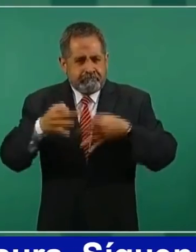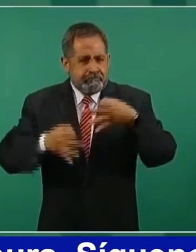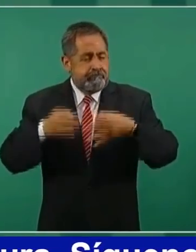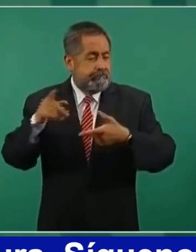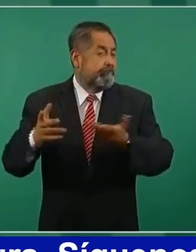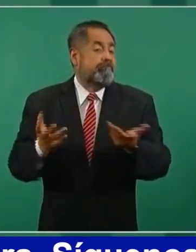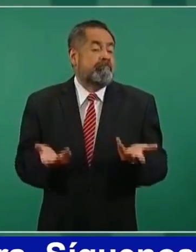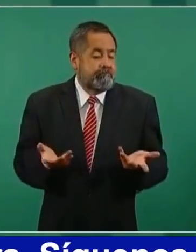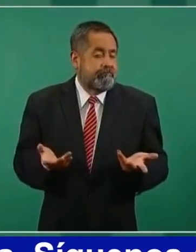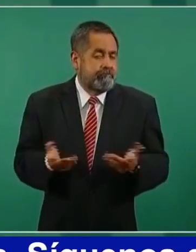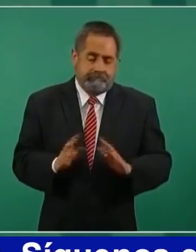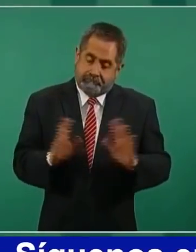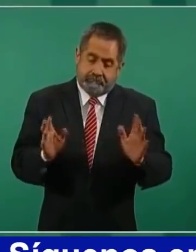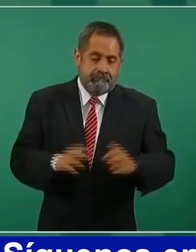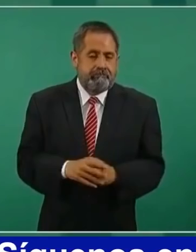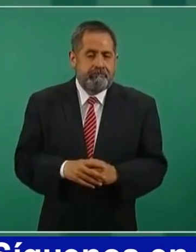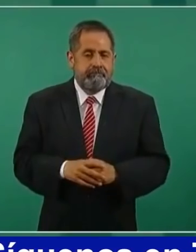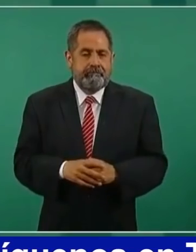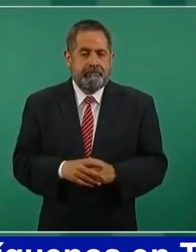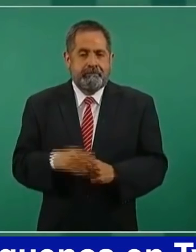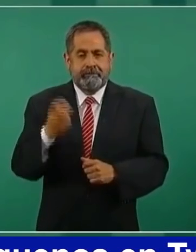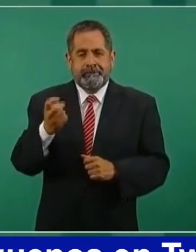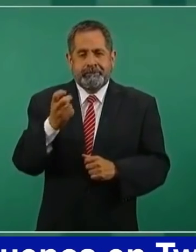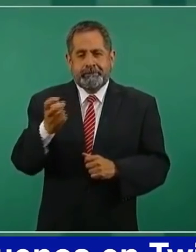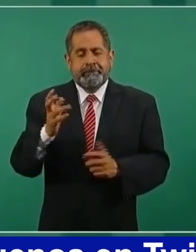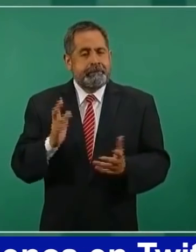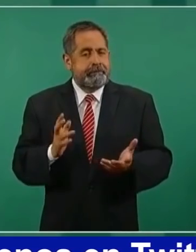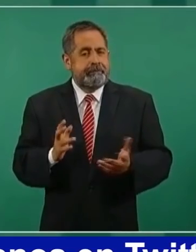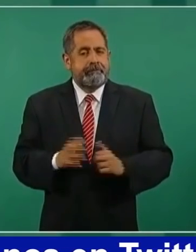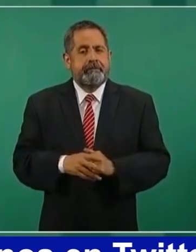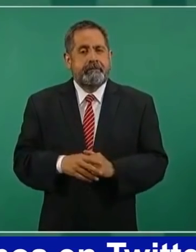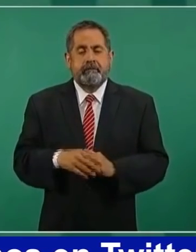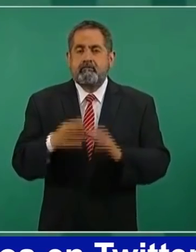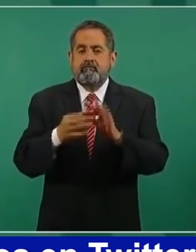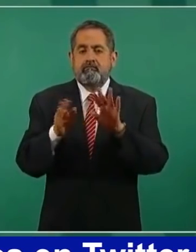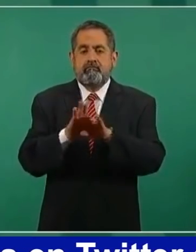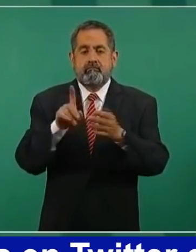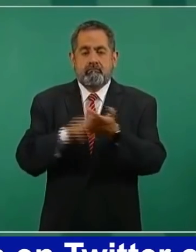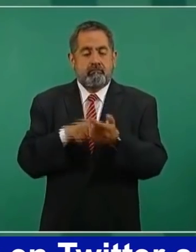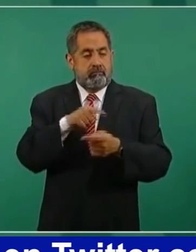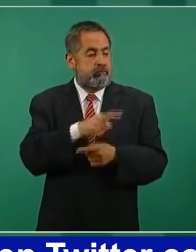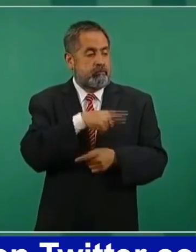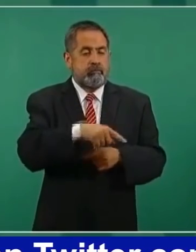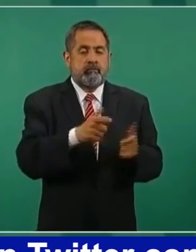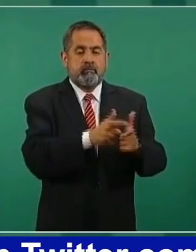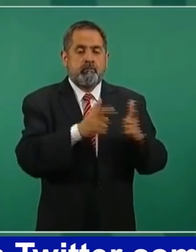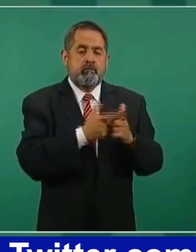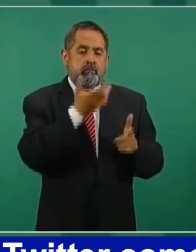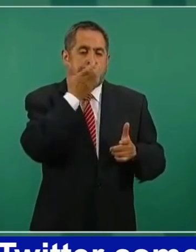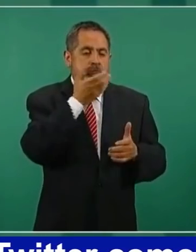Nada más que, como eso tiene que ver con el conservadurismo,